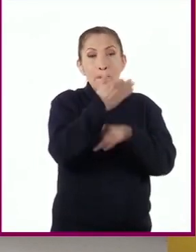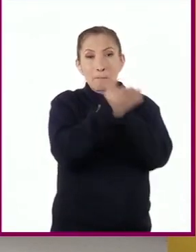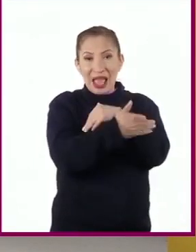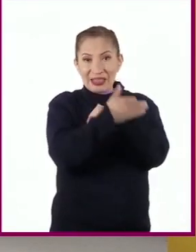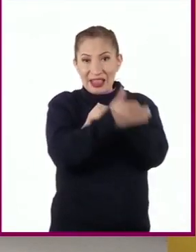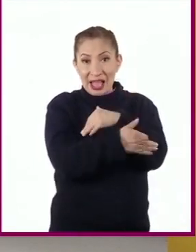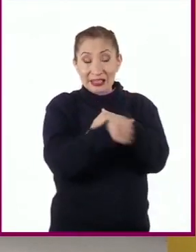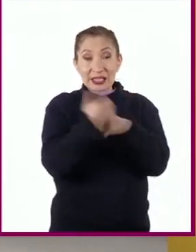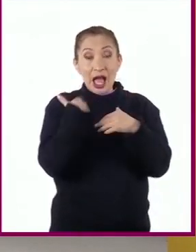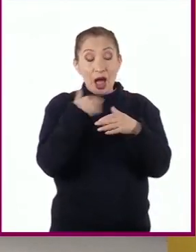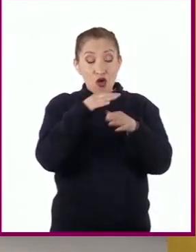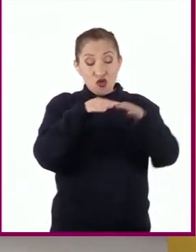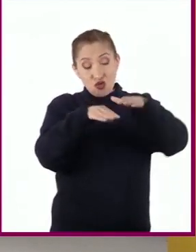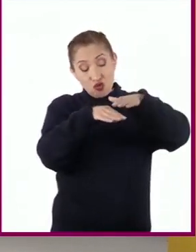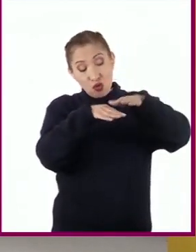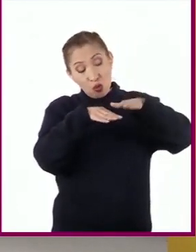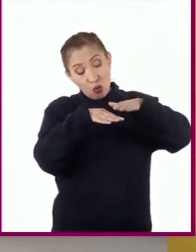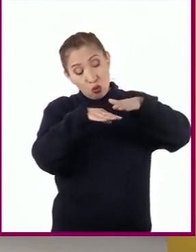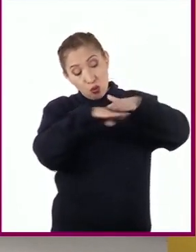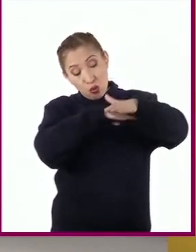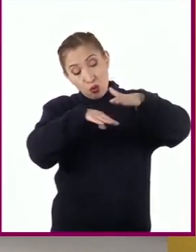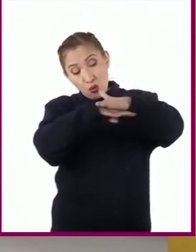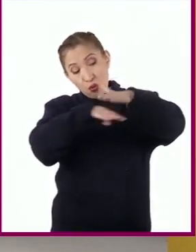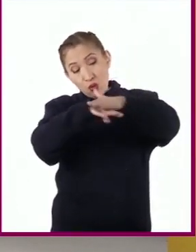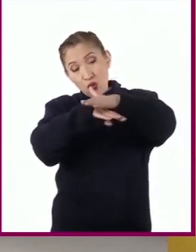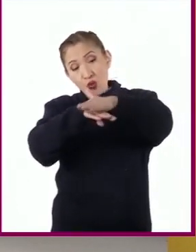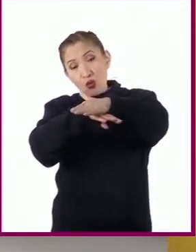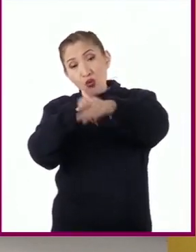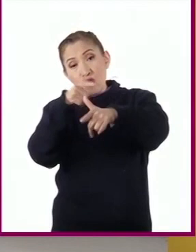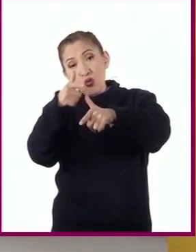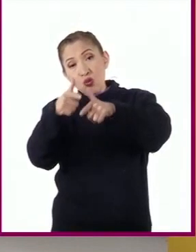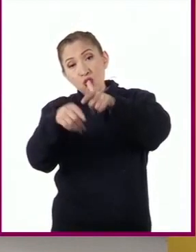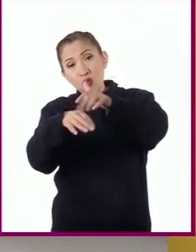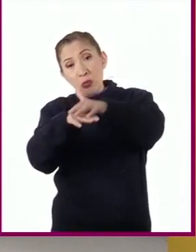Eventualmente, la fuerza de fricción provoca que se detenga.